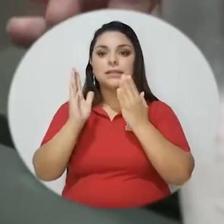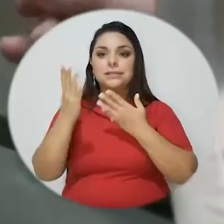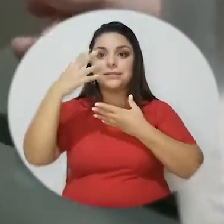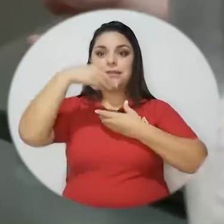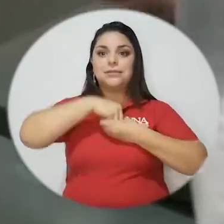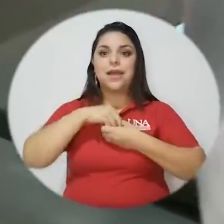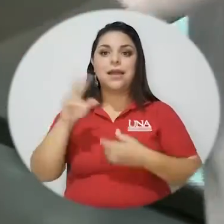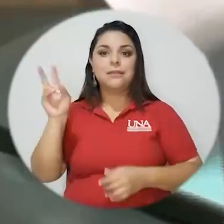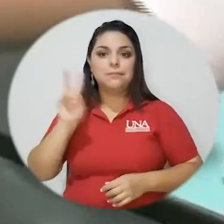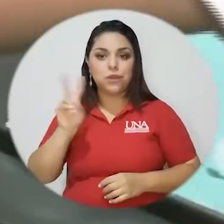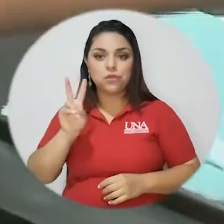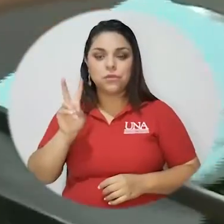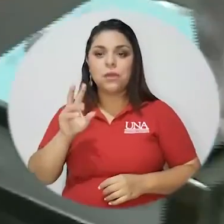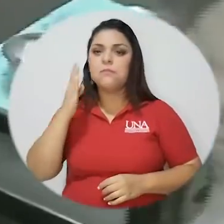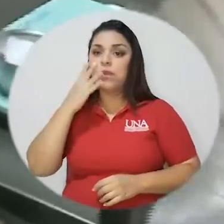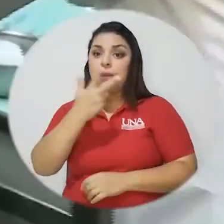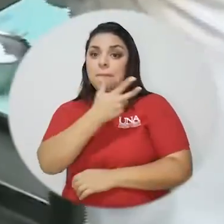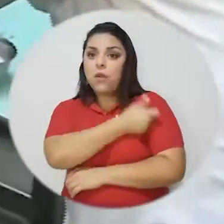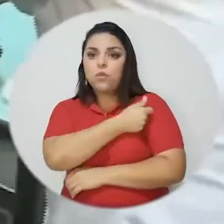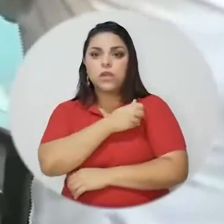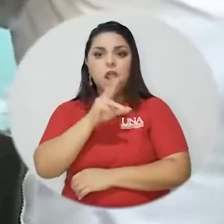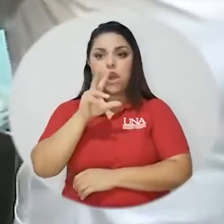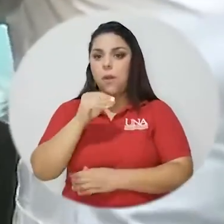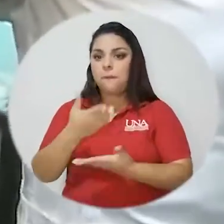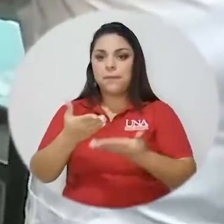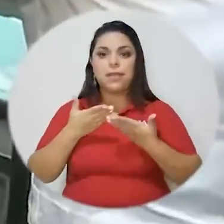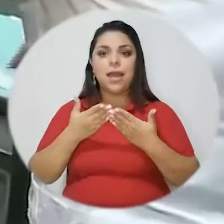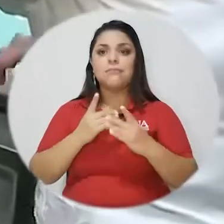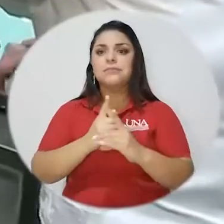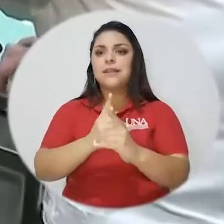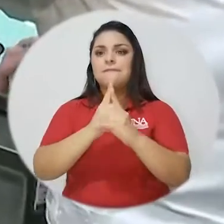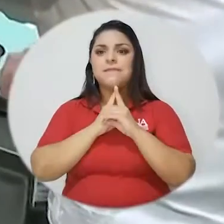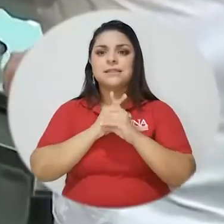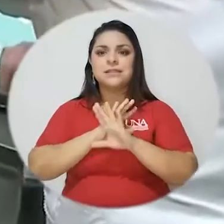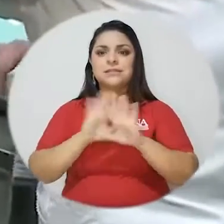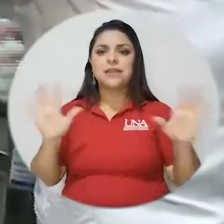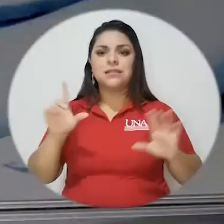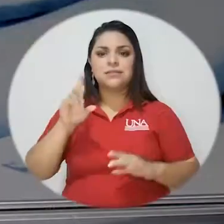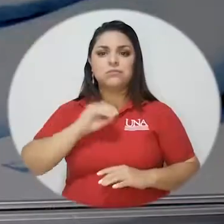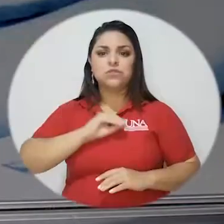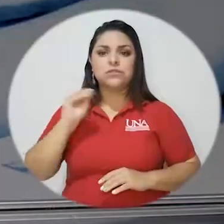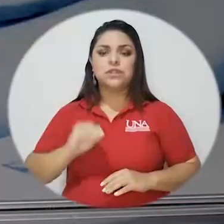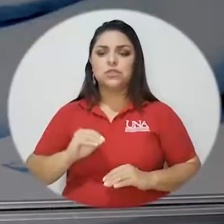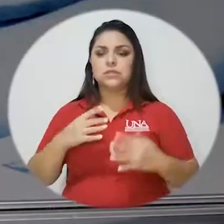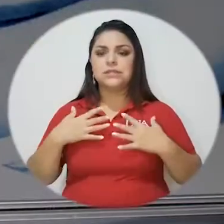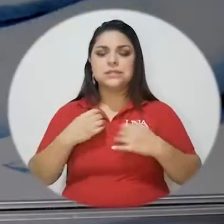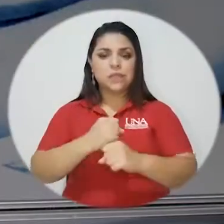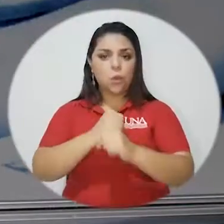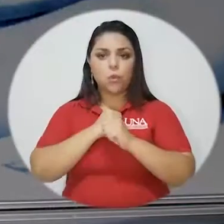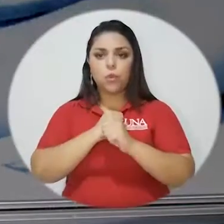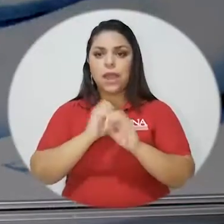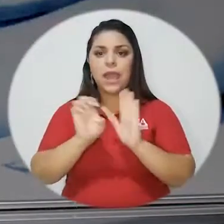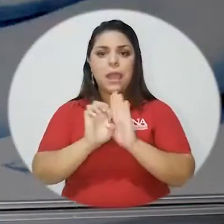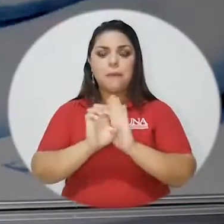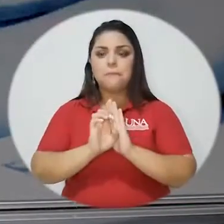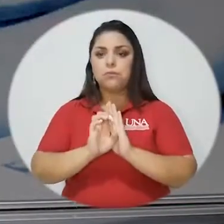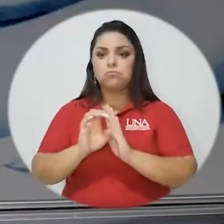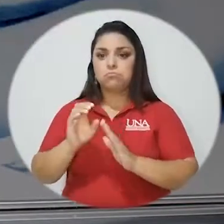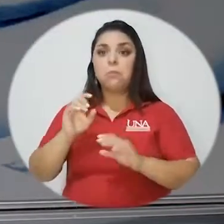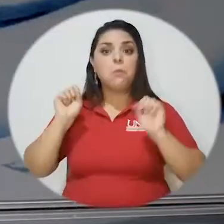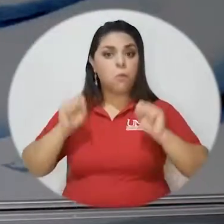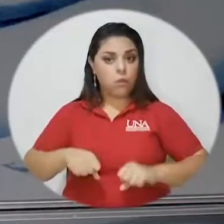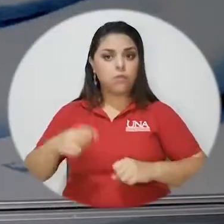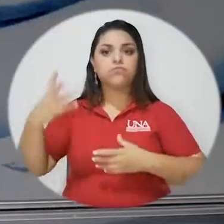lo señalaba muy bien Juan José, las vacunas no producen una inmunidad estéril, ¿verdad? Esto quiere decir que las vacunas